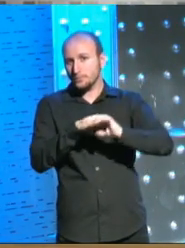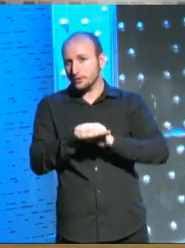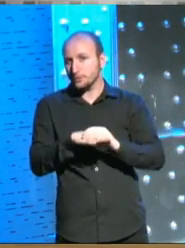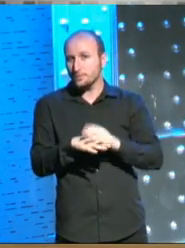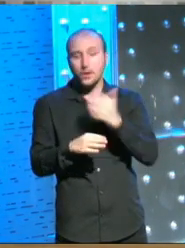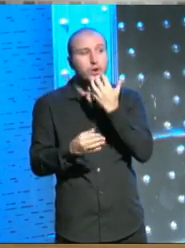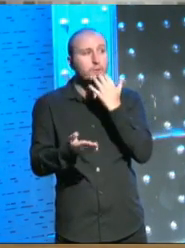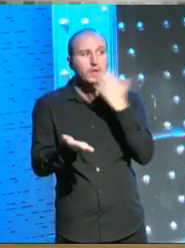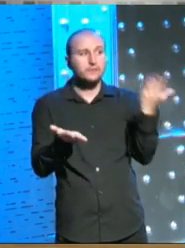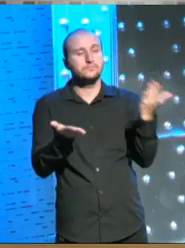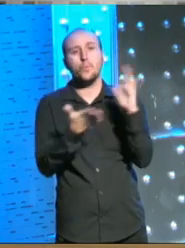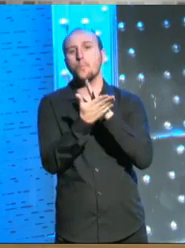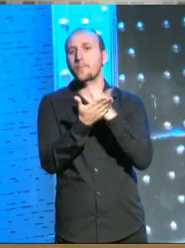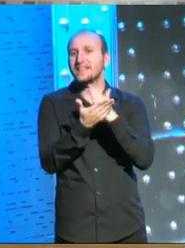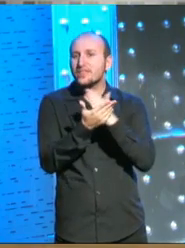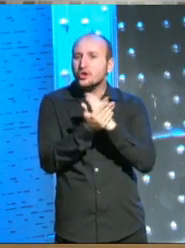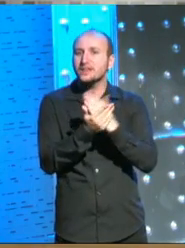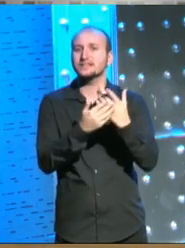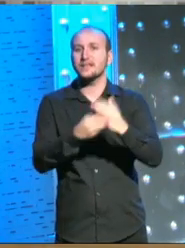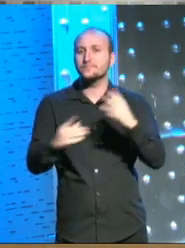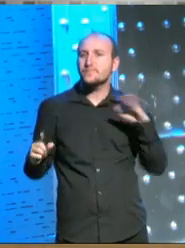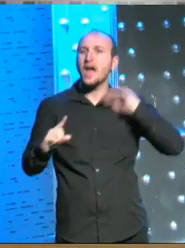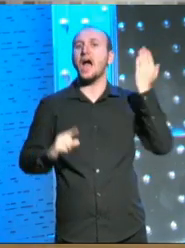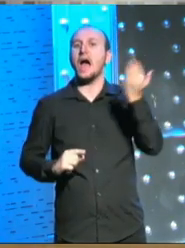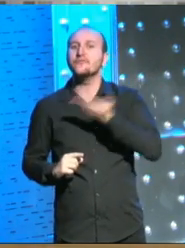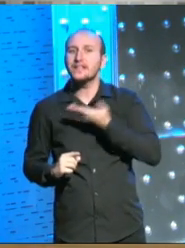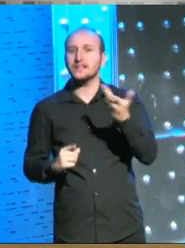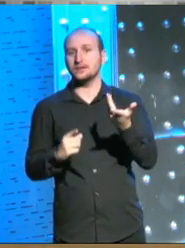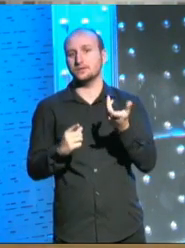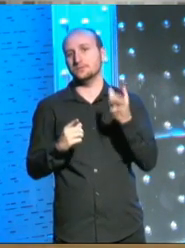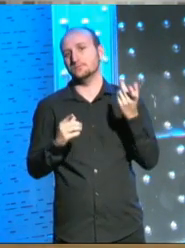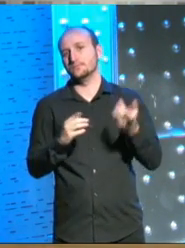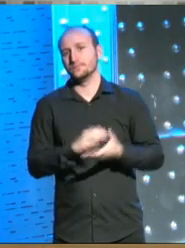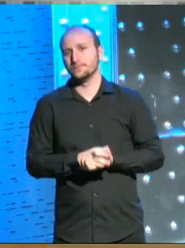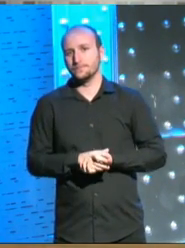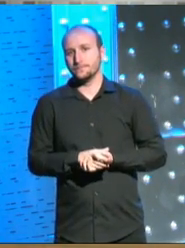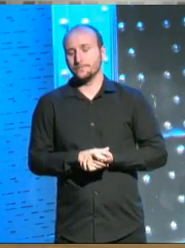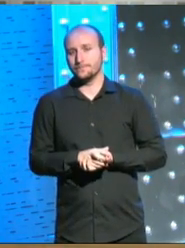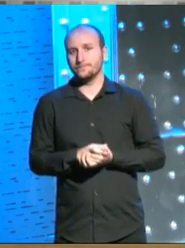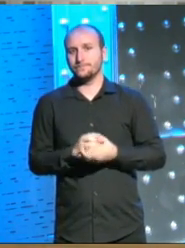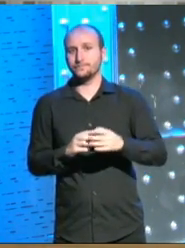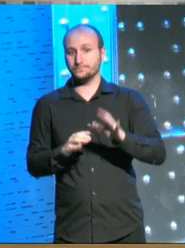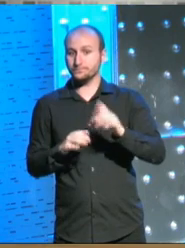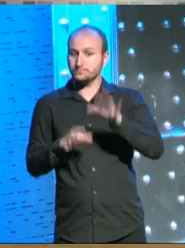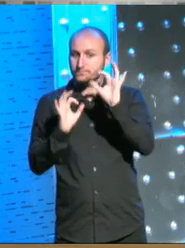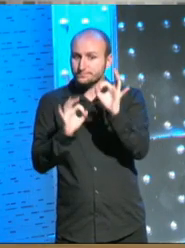que perturban el flujo de la naturaleza, ¿no? Y